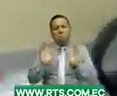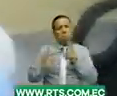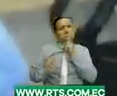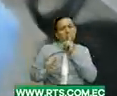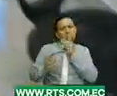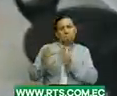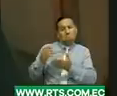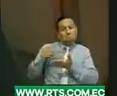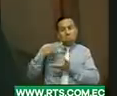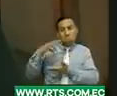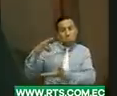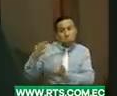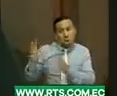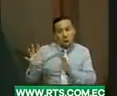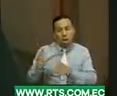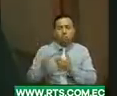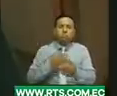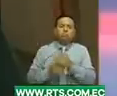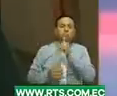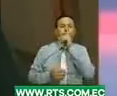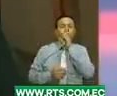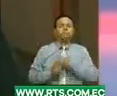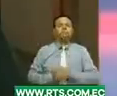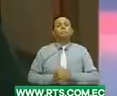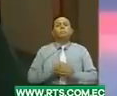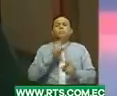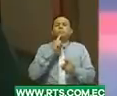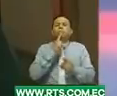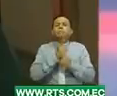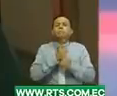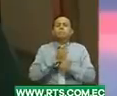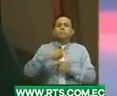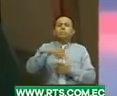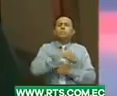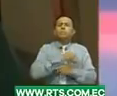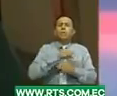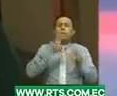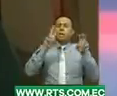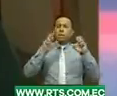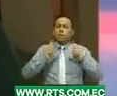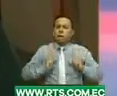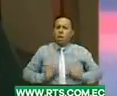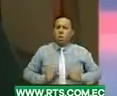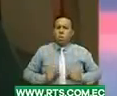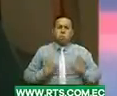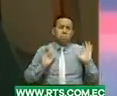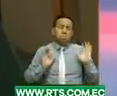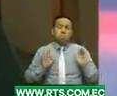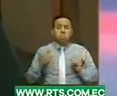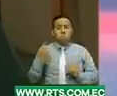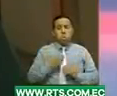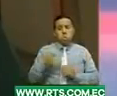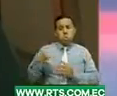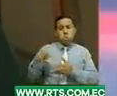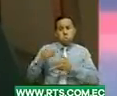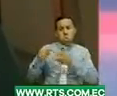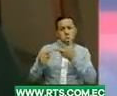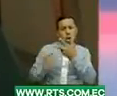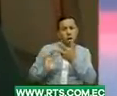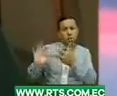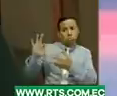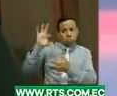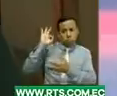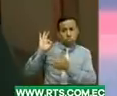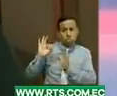la vacunación. Observadores de los gremios que conforman el sector salud, pero bueno, nosotros no dudamos de la transparencia de